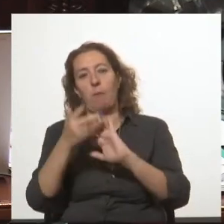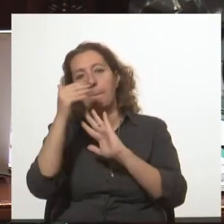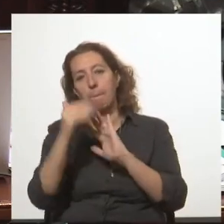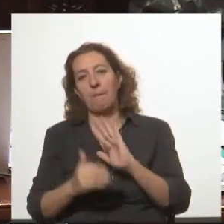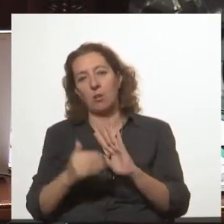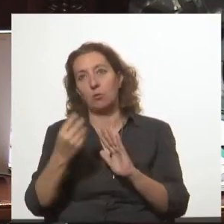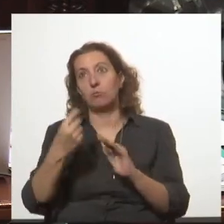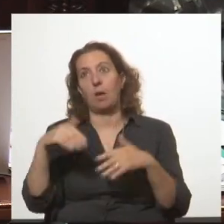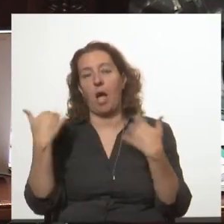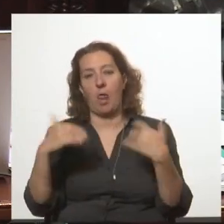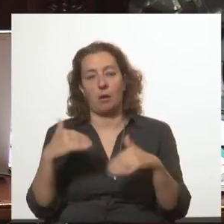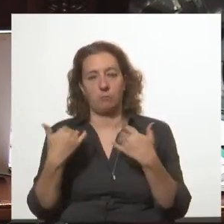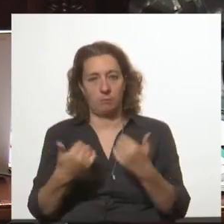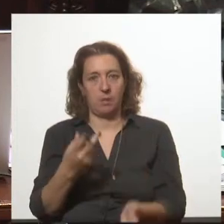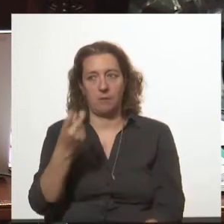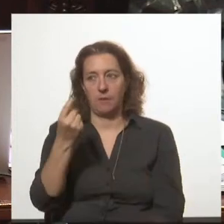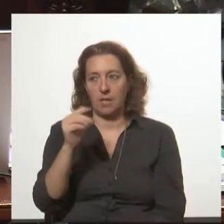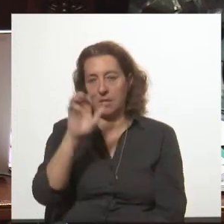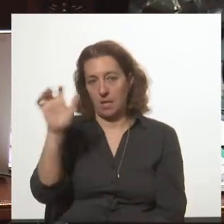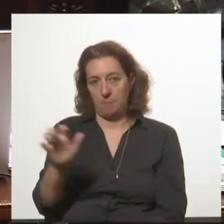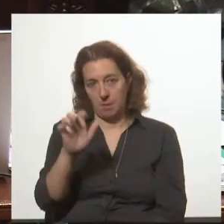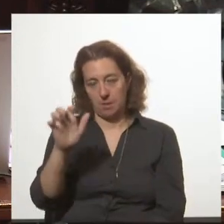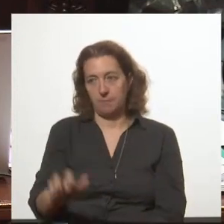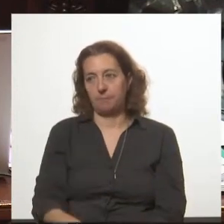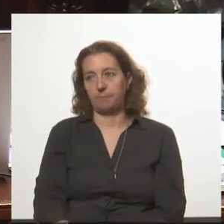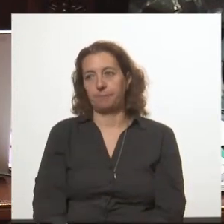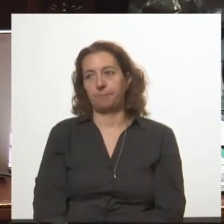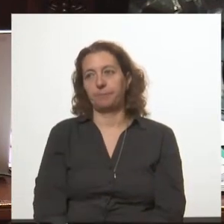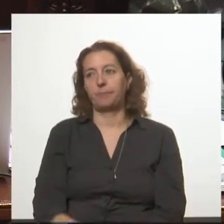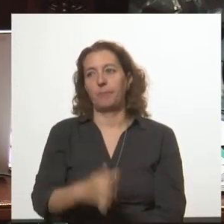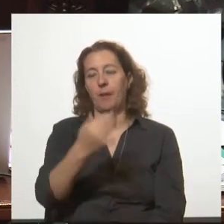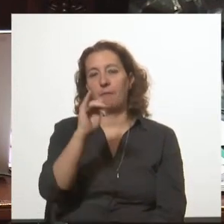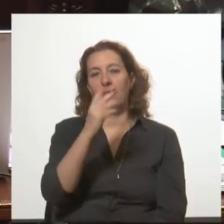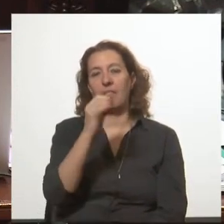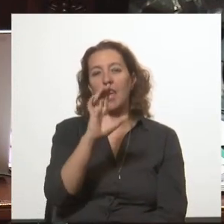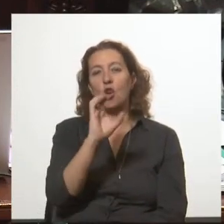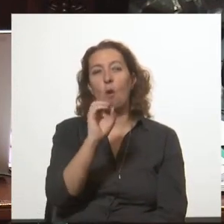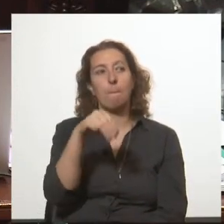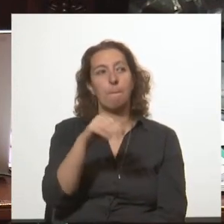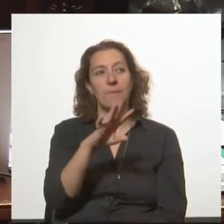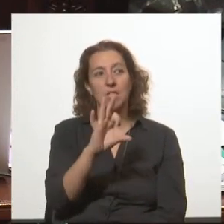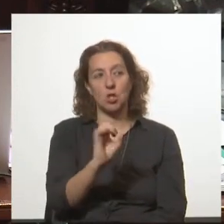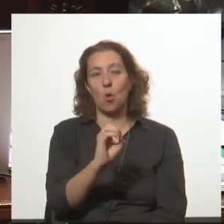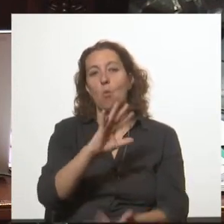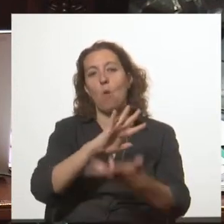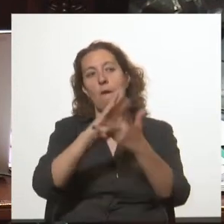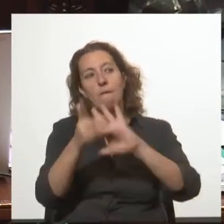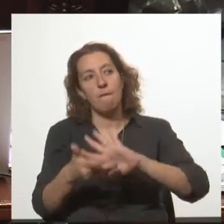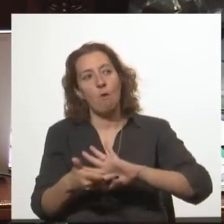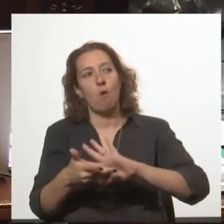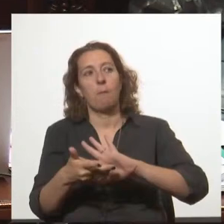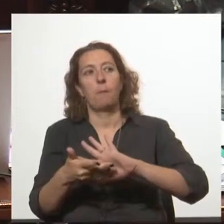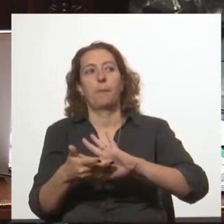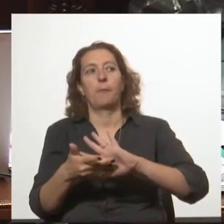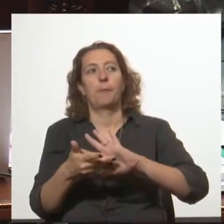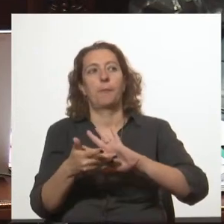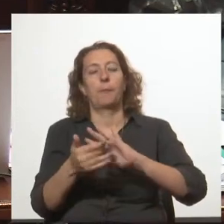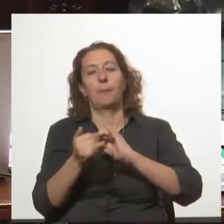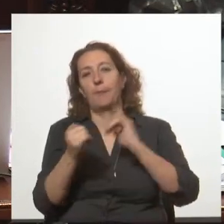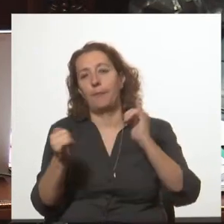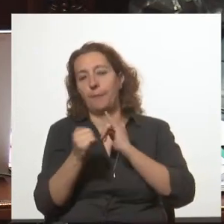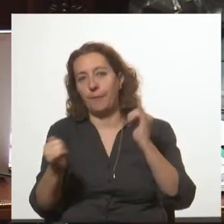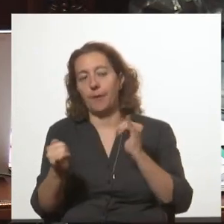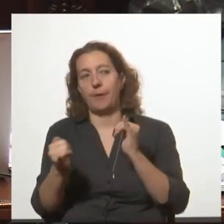onerosa para las finanzas de la empresa el fideicomiso fue una manera de alguna manera de salir del paso